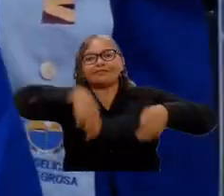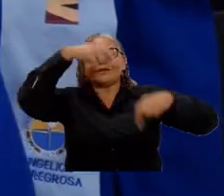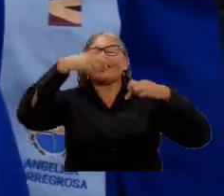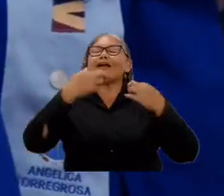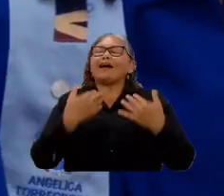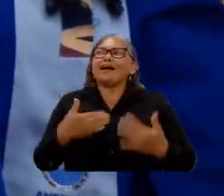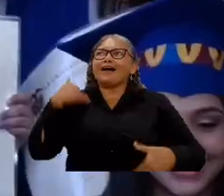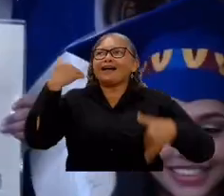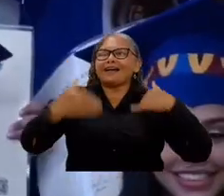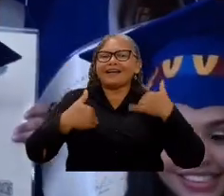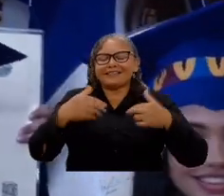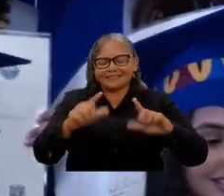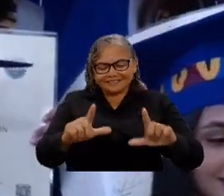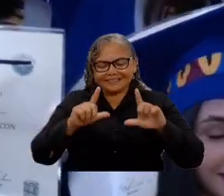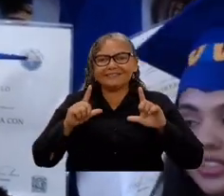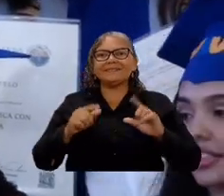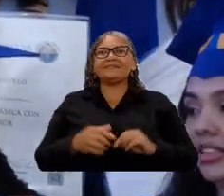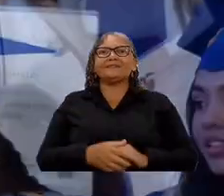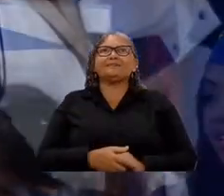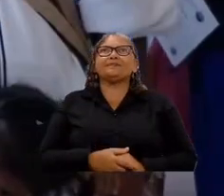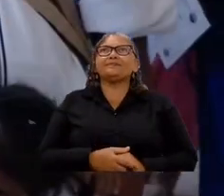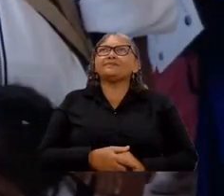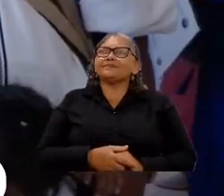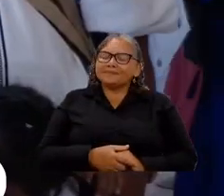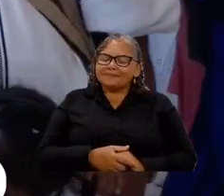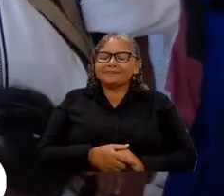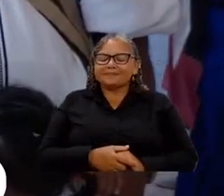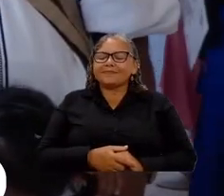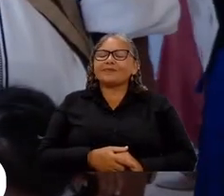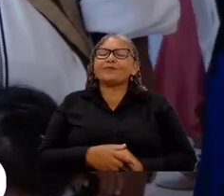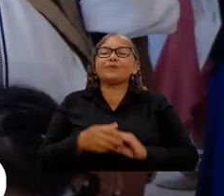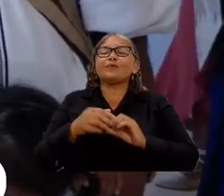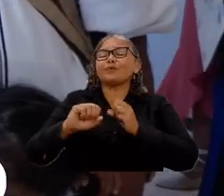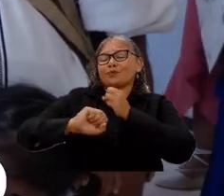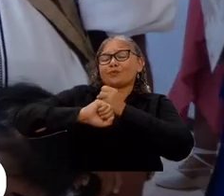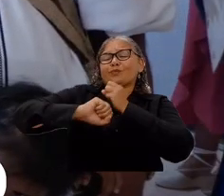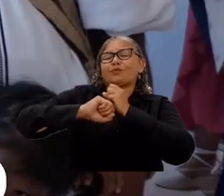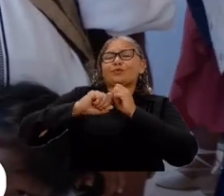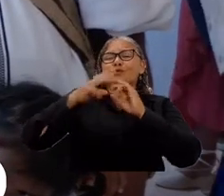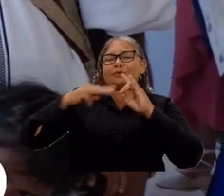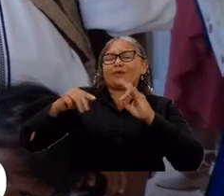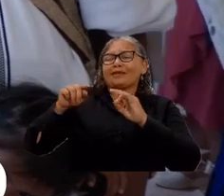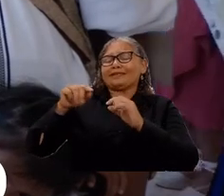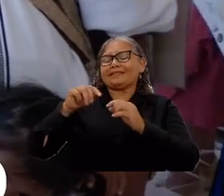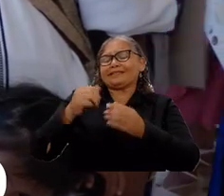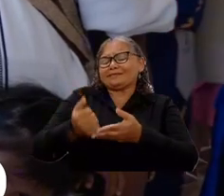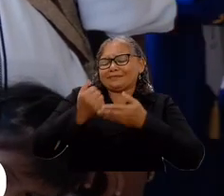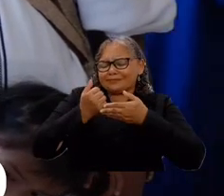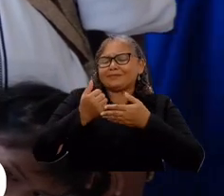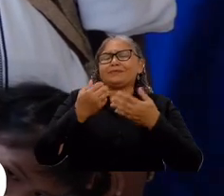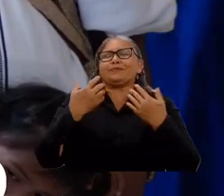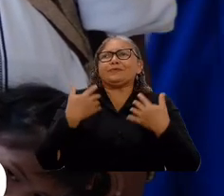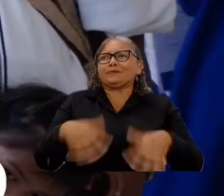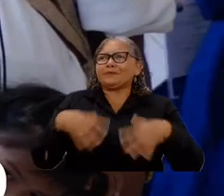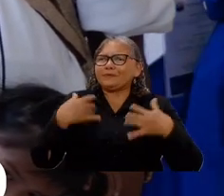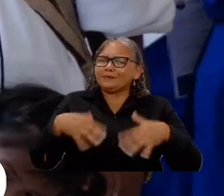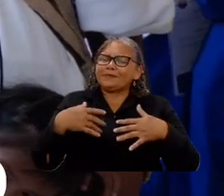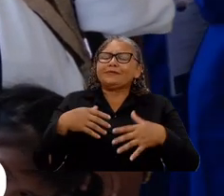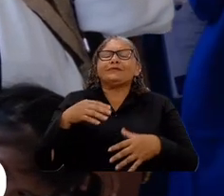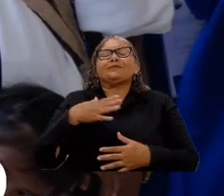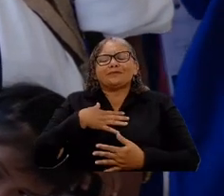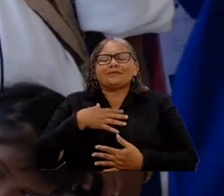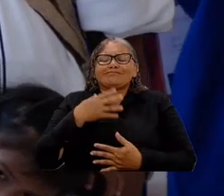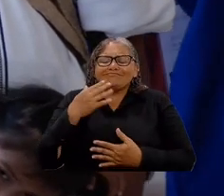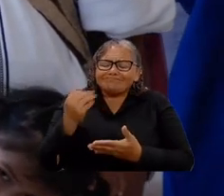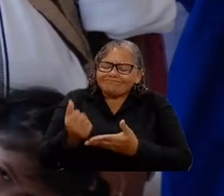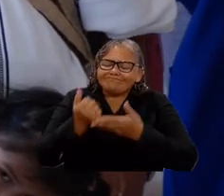celebraron la alegría de convertirse en profesionales. El apoyo de la universidad, pues muy, muy bueno, o sea, en todo,